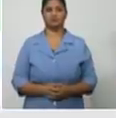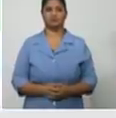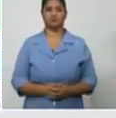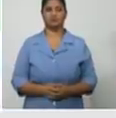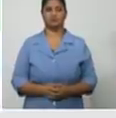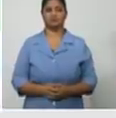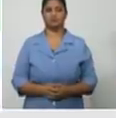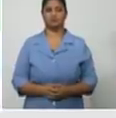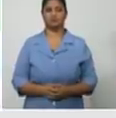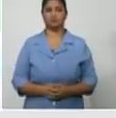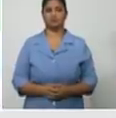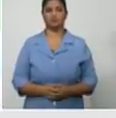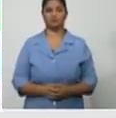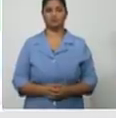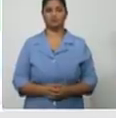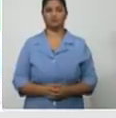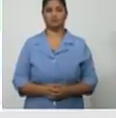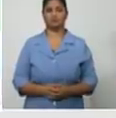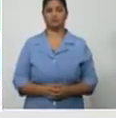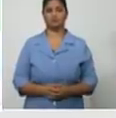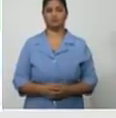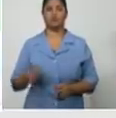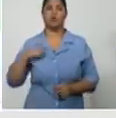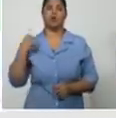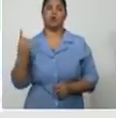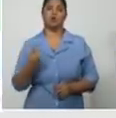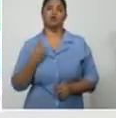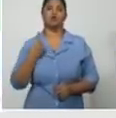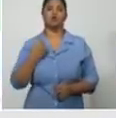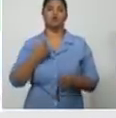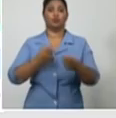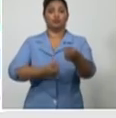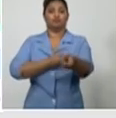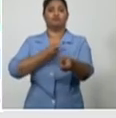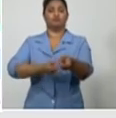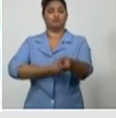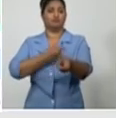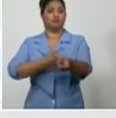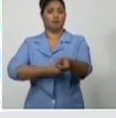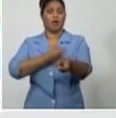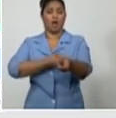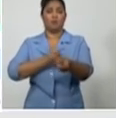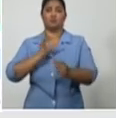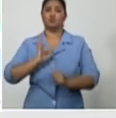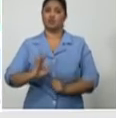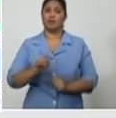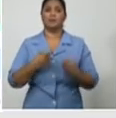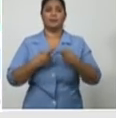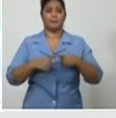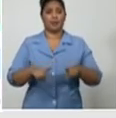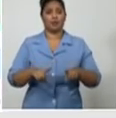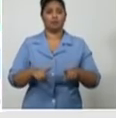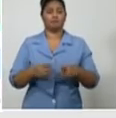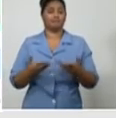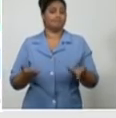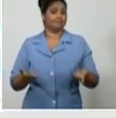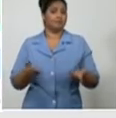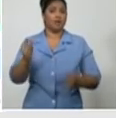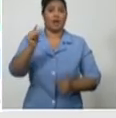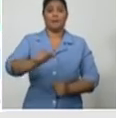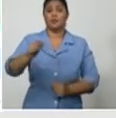realizar, pues a veces la evolución no es favorable, fallece